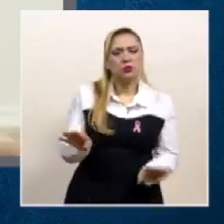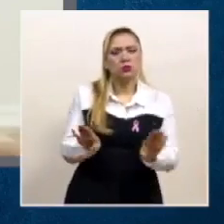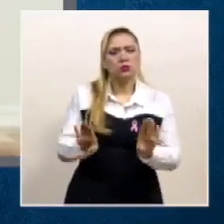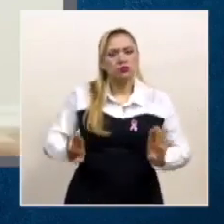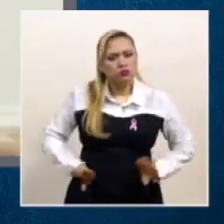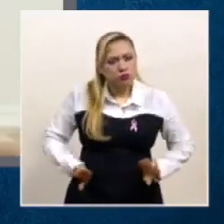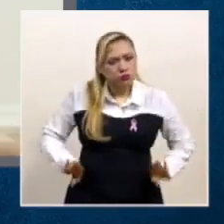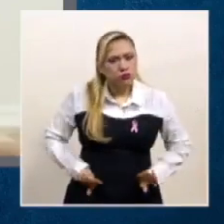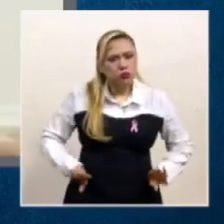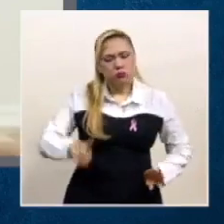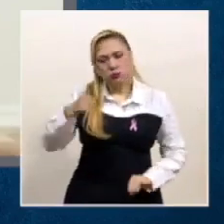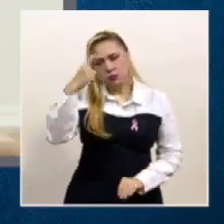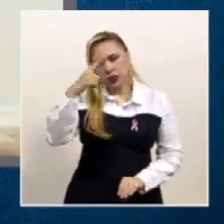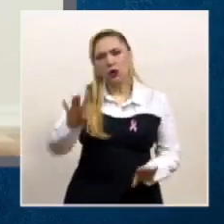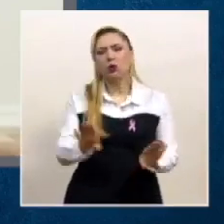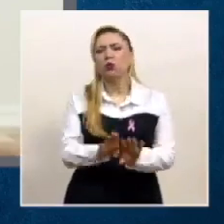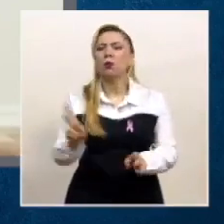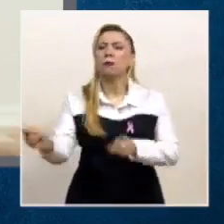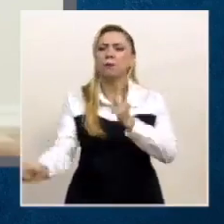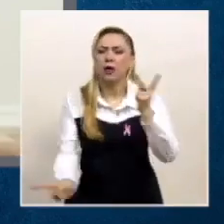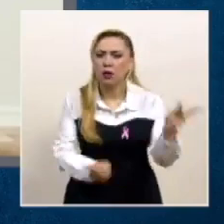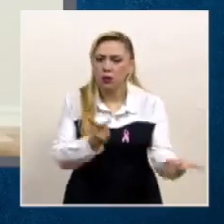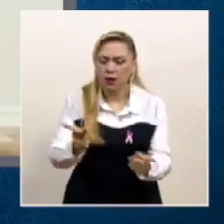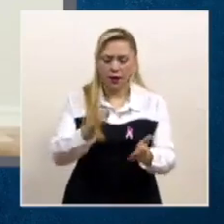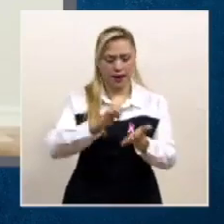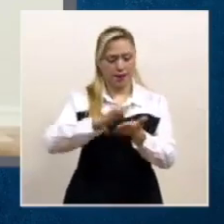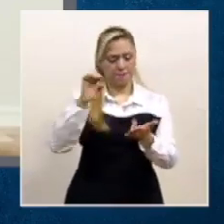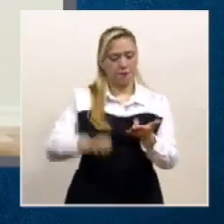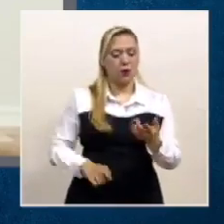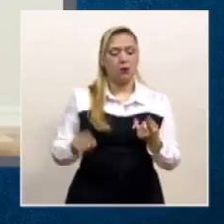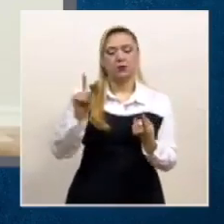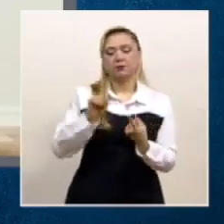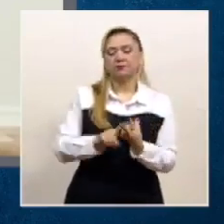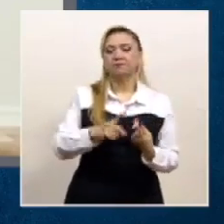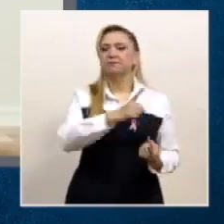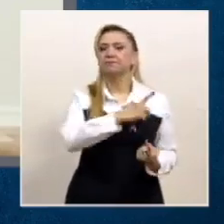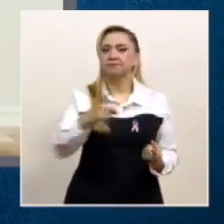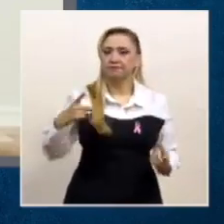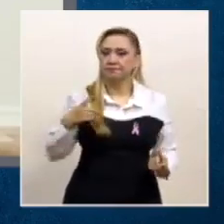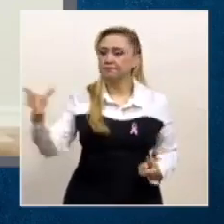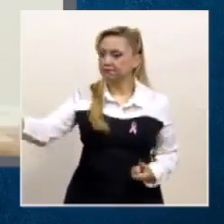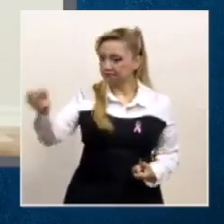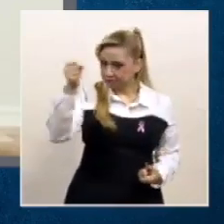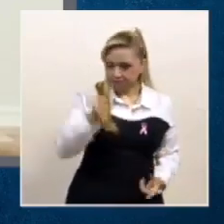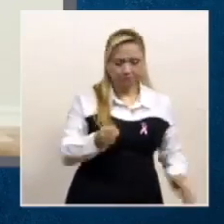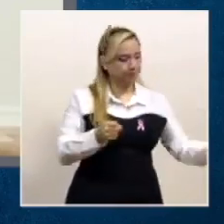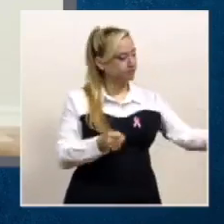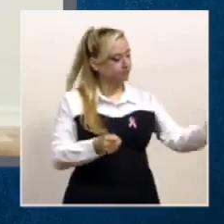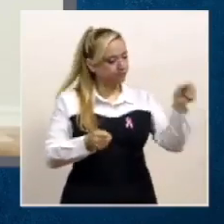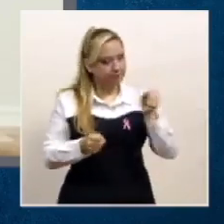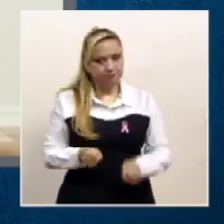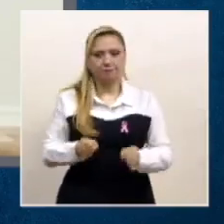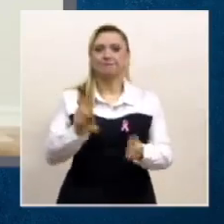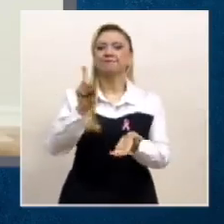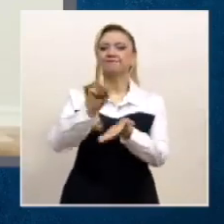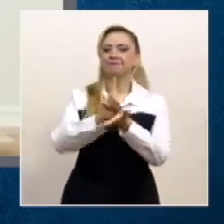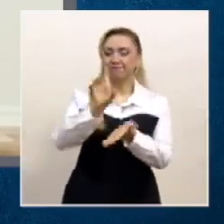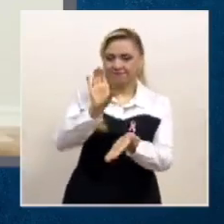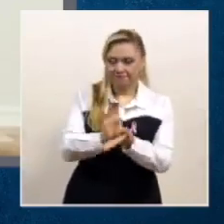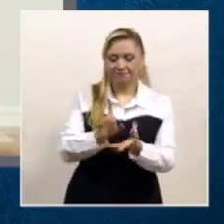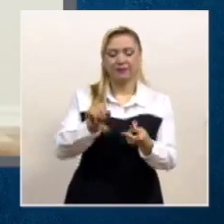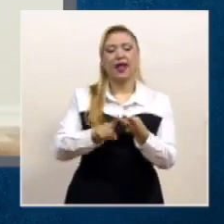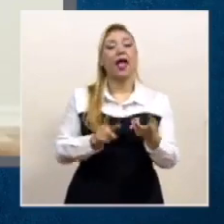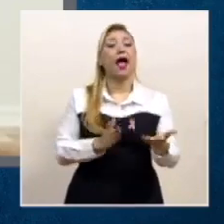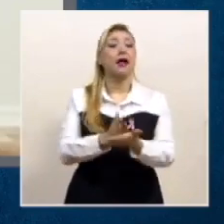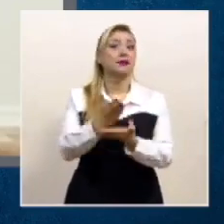características que debe tener la consulta, como que se debe garantizar la participación activa, que tiene que ser